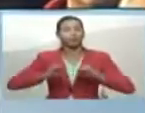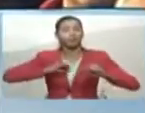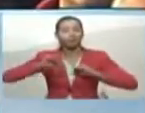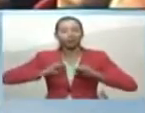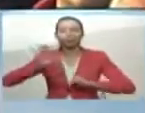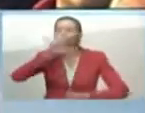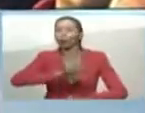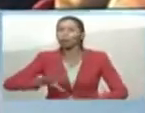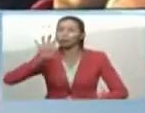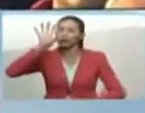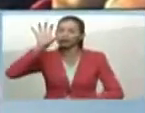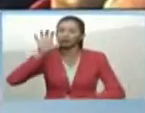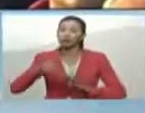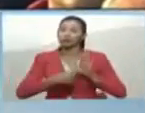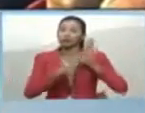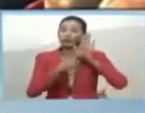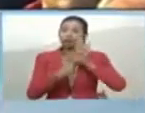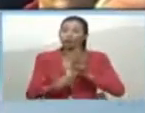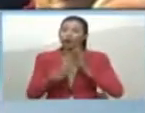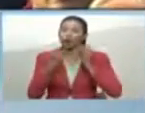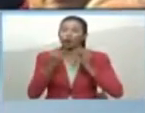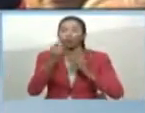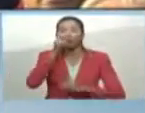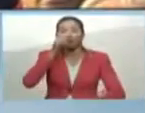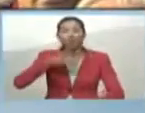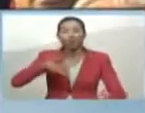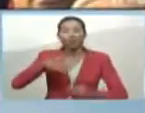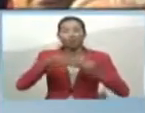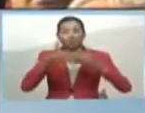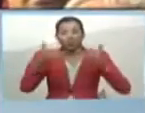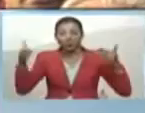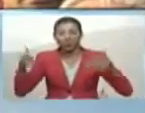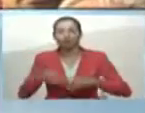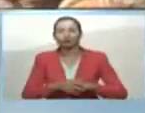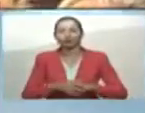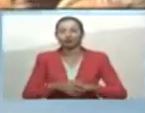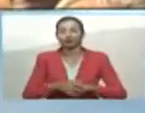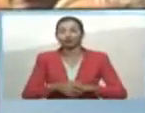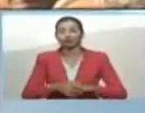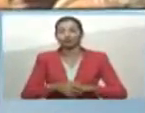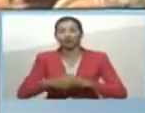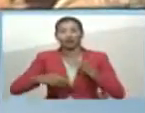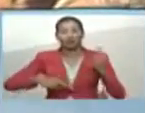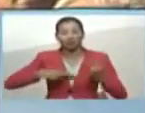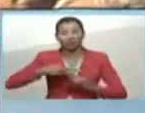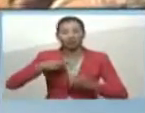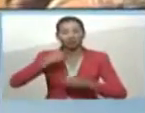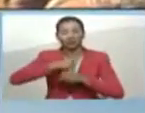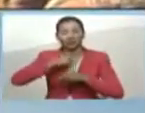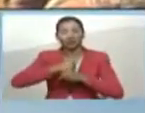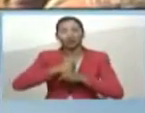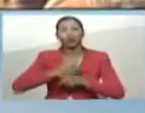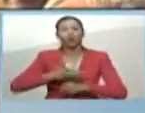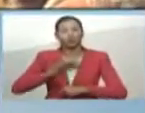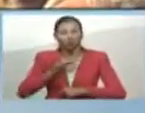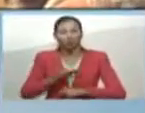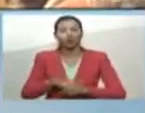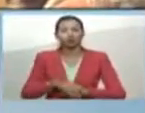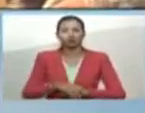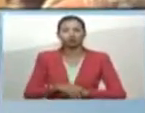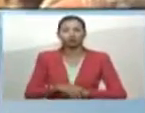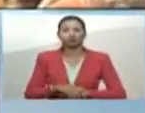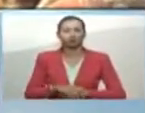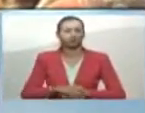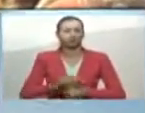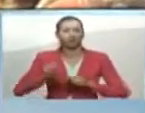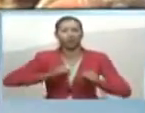el país y a demostrar cómo el poder popular en acción, en revolución, puede ejercer el poder desde